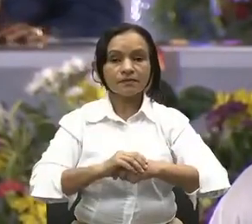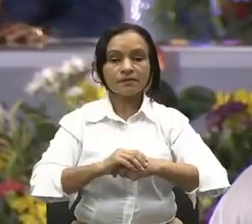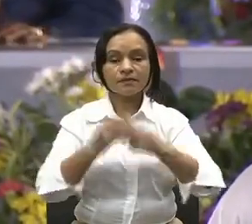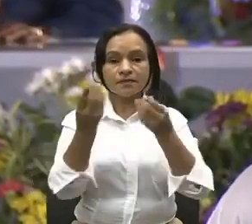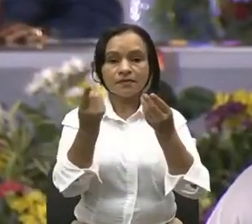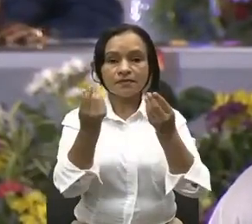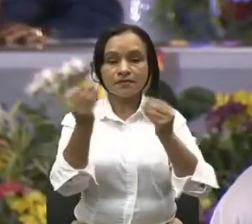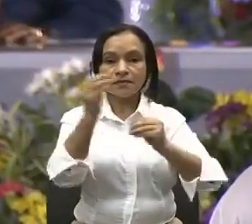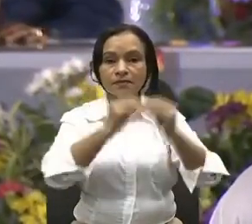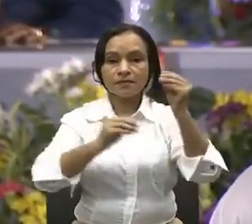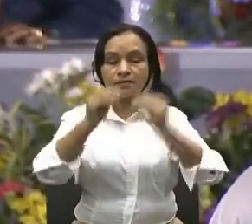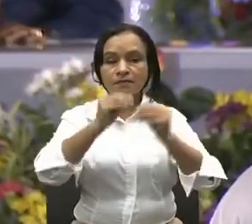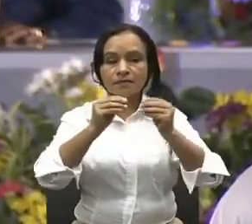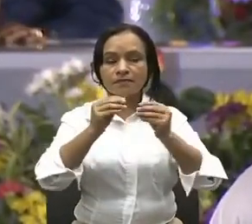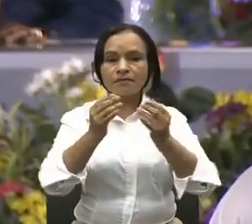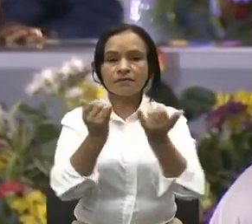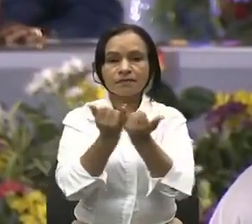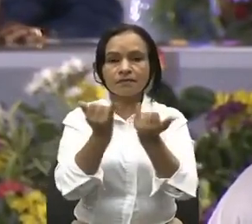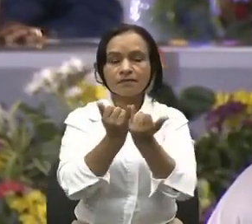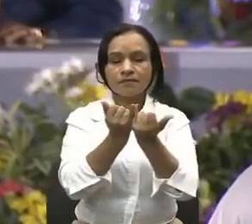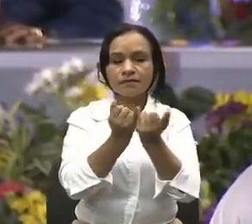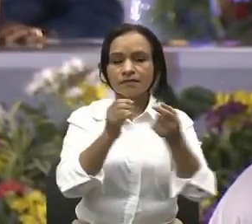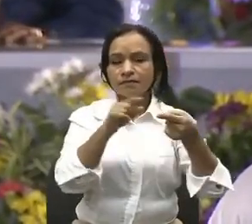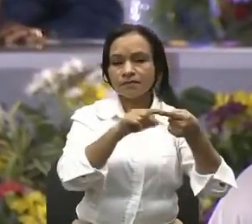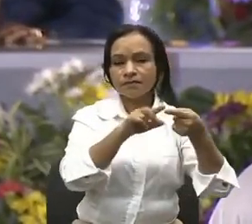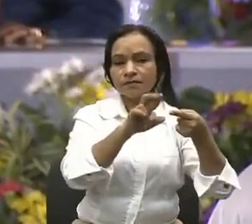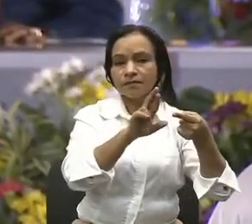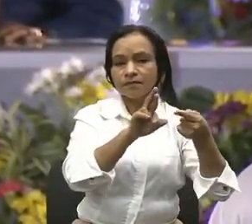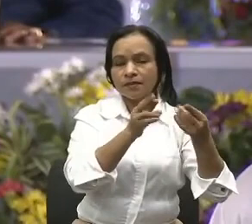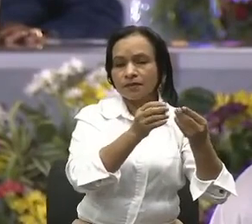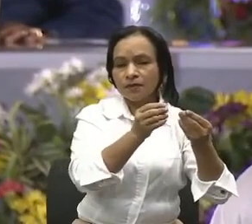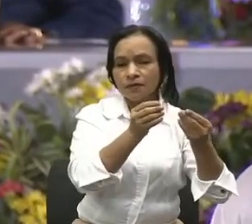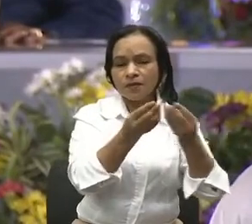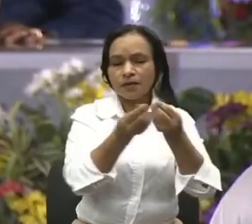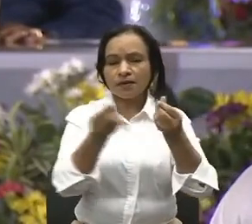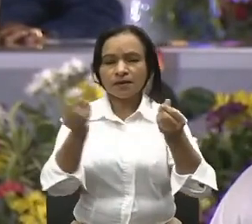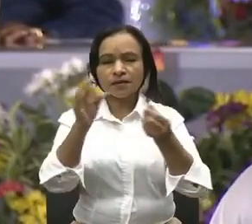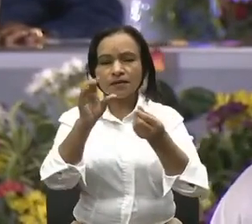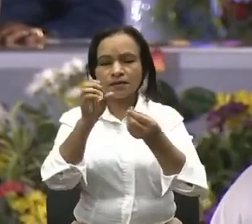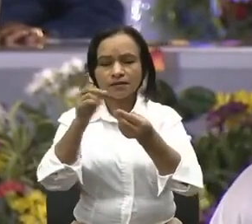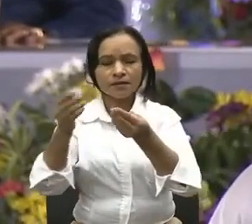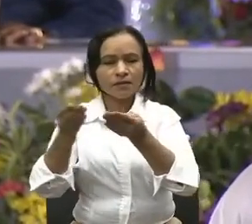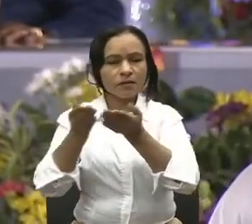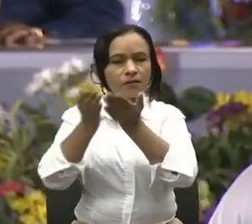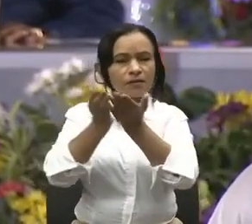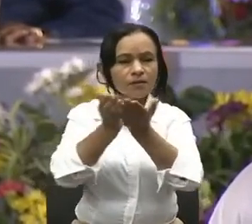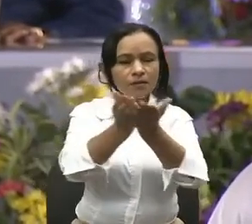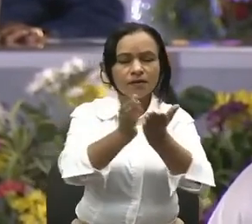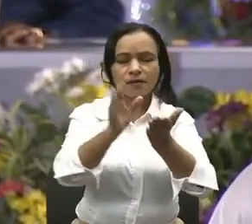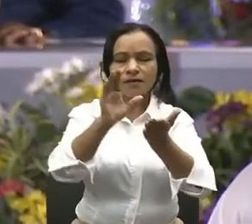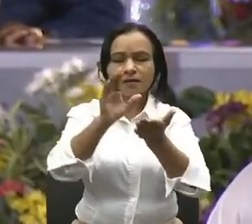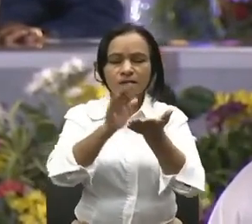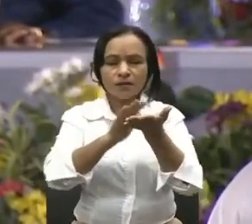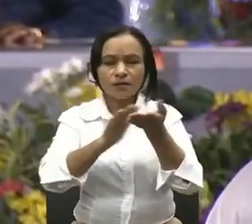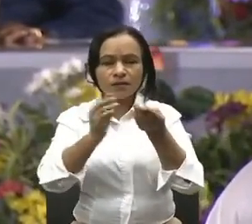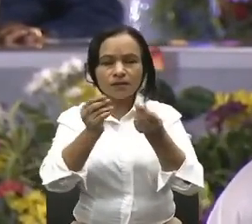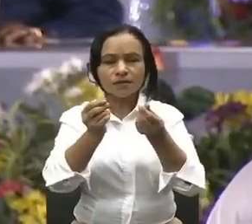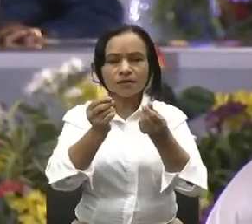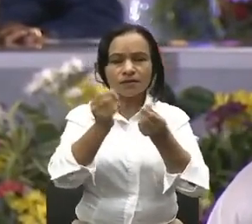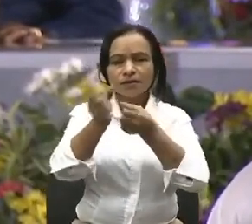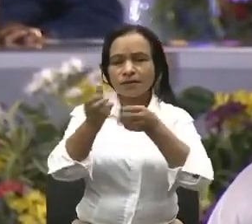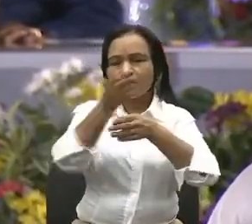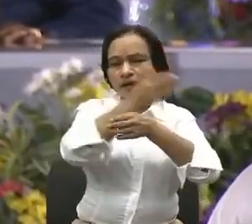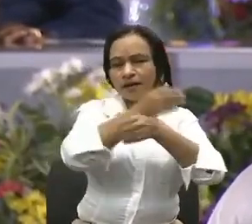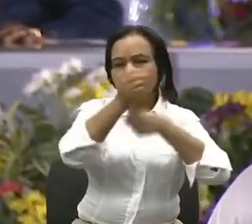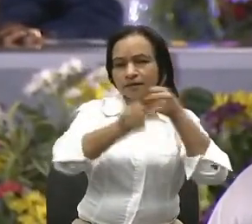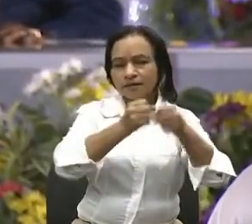económica de la ruta y la seda y las rutas marítimas de la seda del siglo XXI,